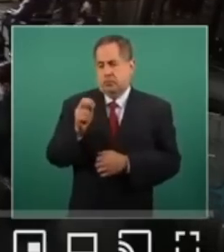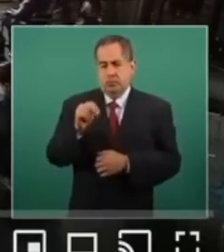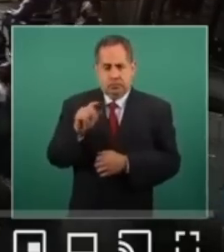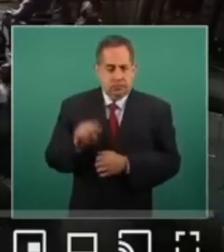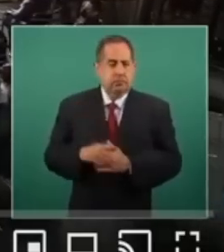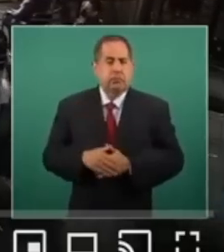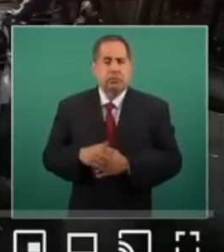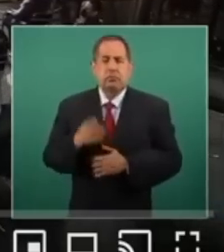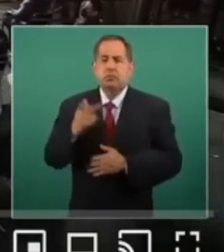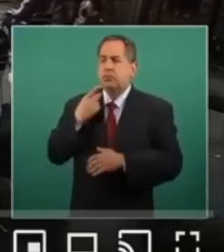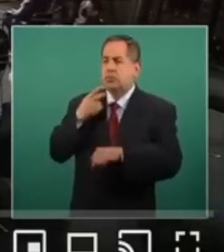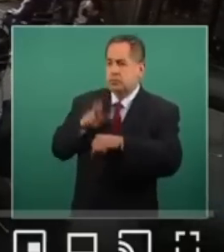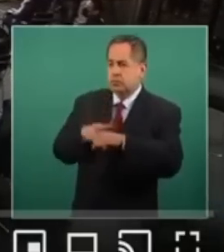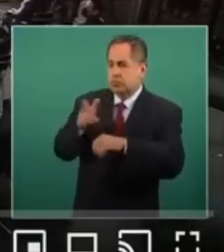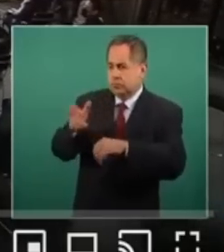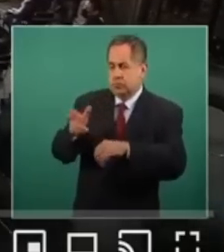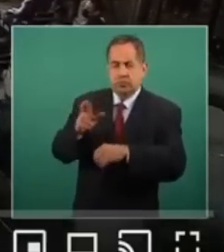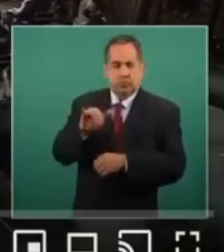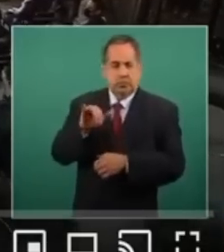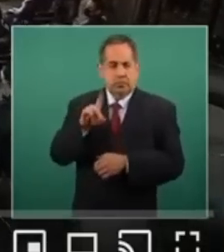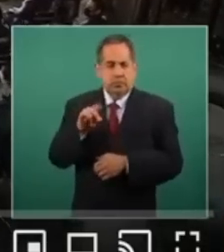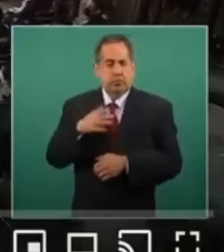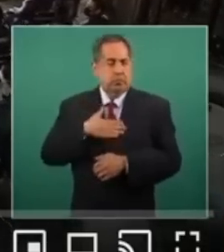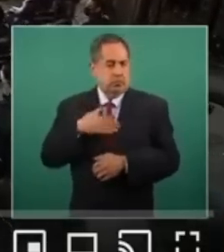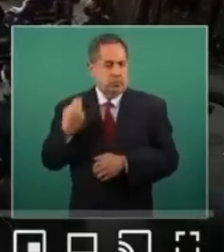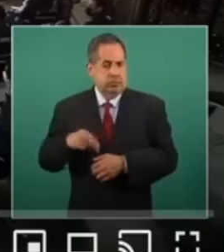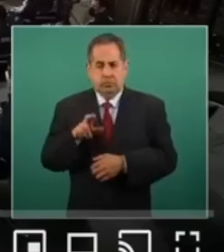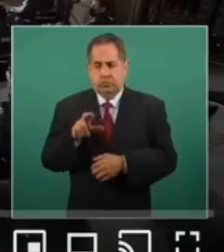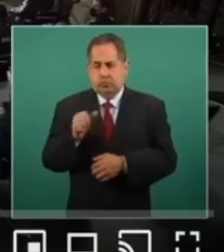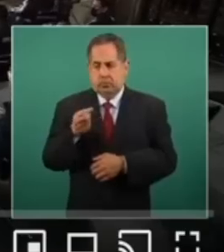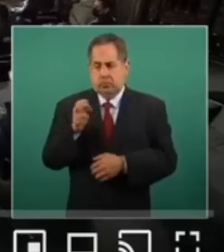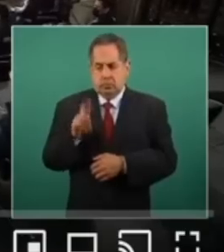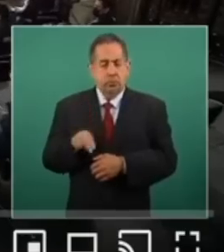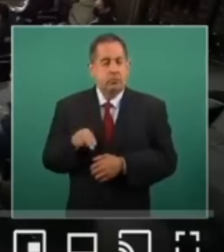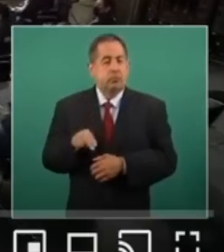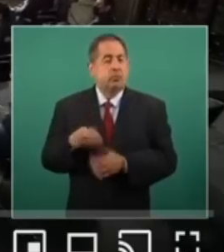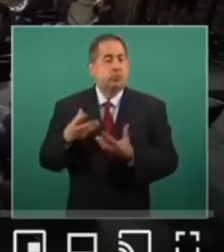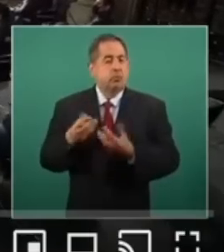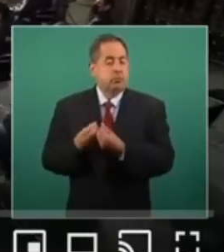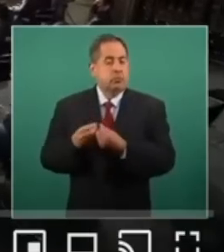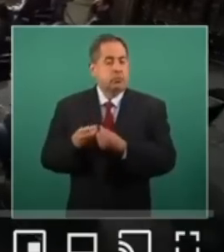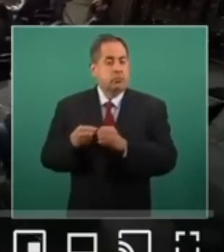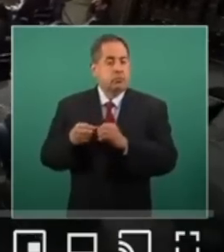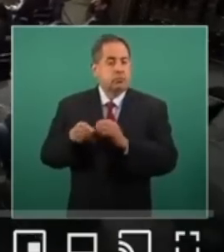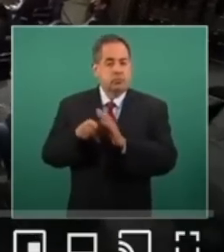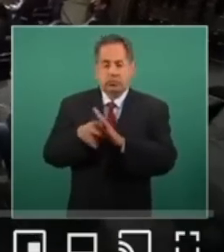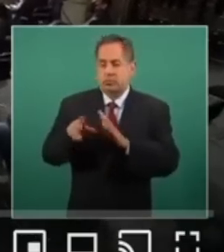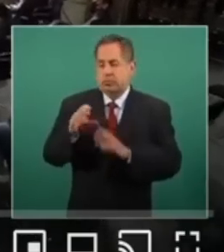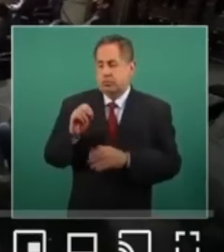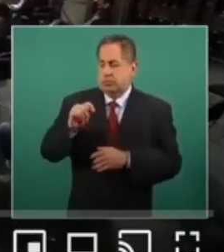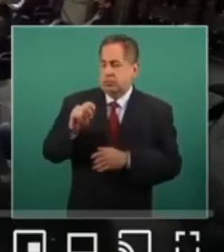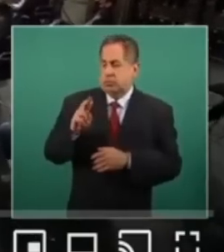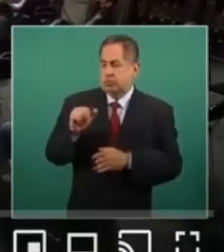y gracias. Procurador Ricardo Ramón Flores, corresponsal de Contrapeso Digital.